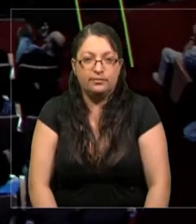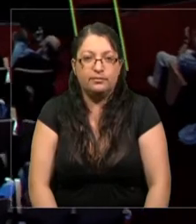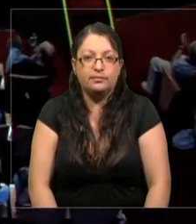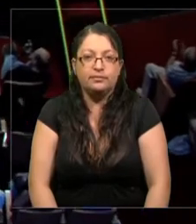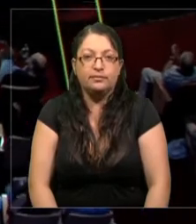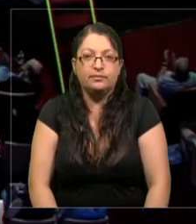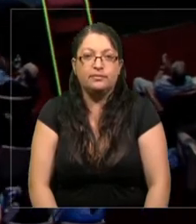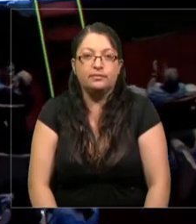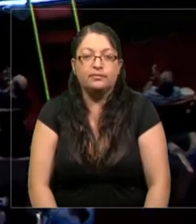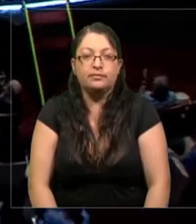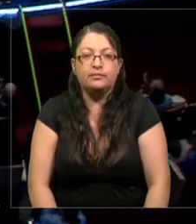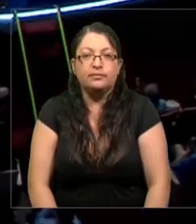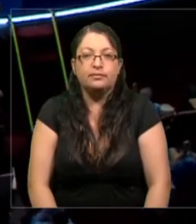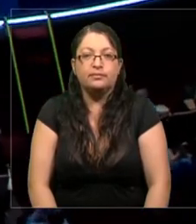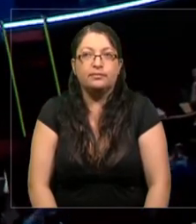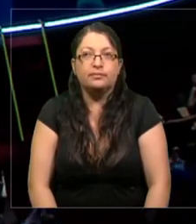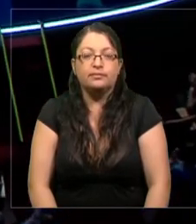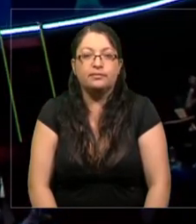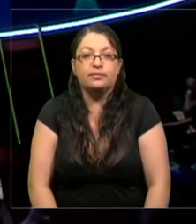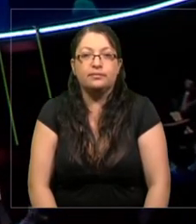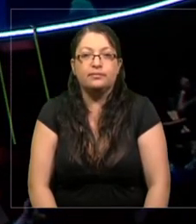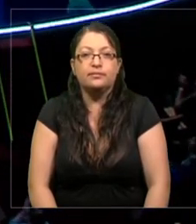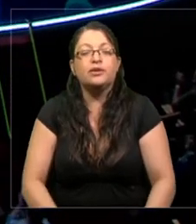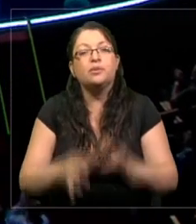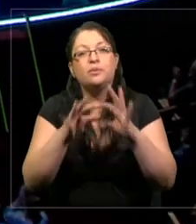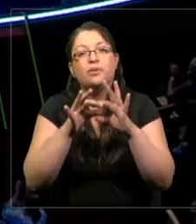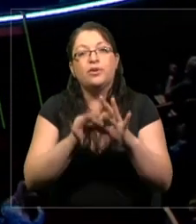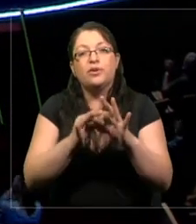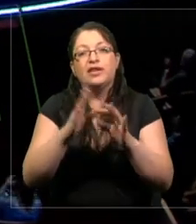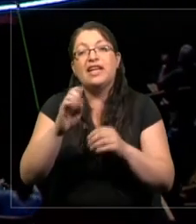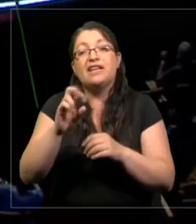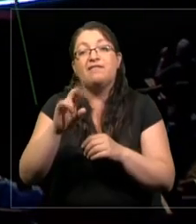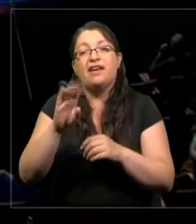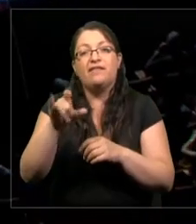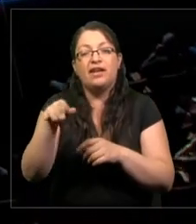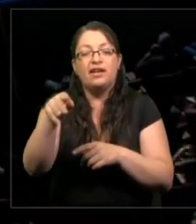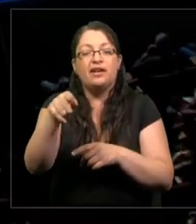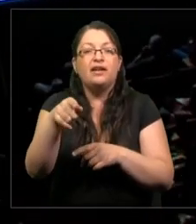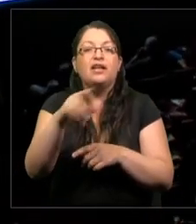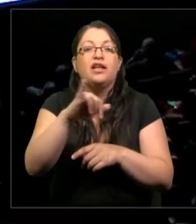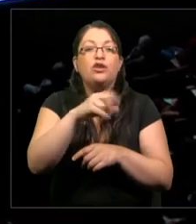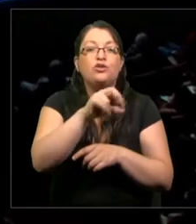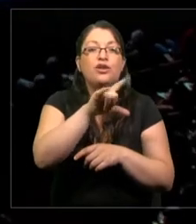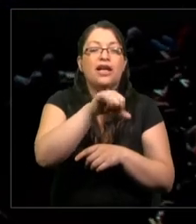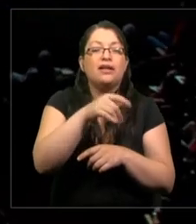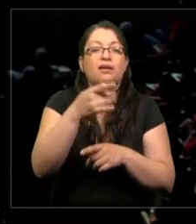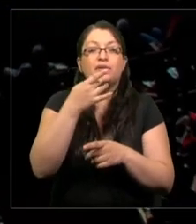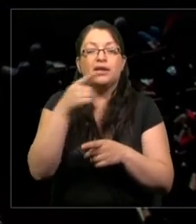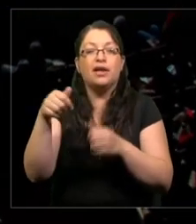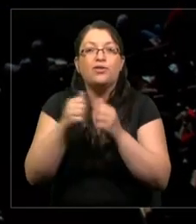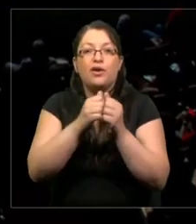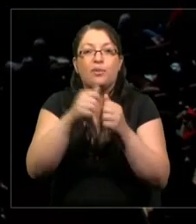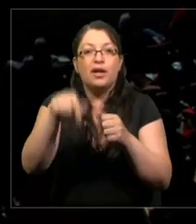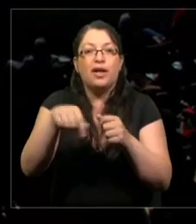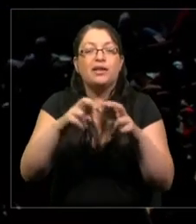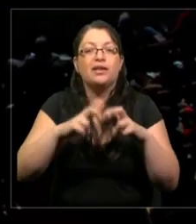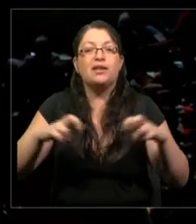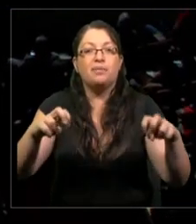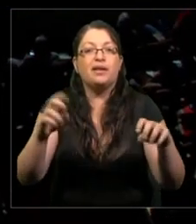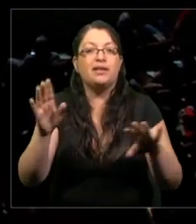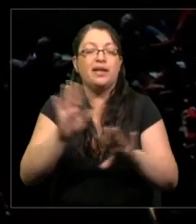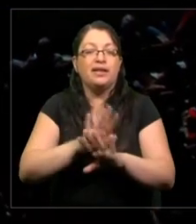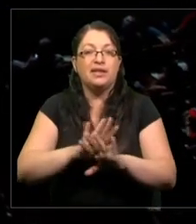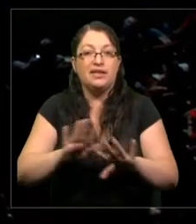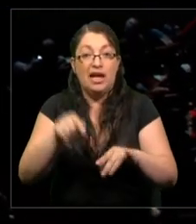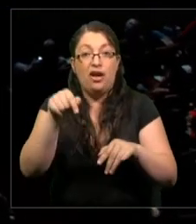sí muchas gracias marmara con goleadas por acompañarnos en este panel de cierre en el